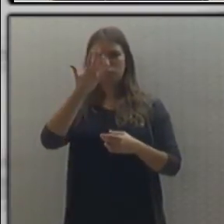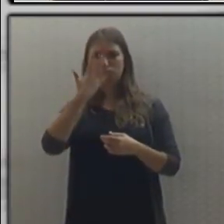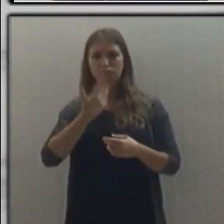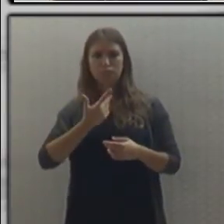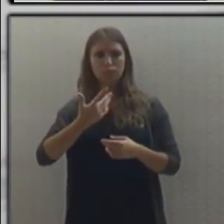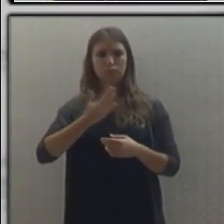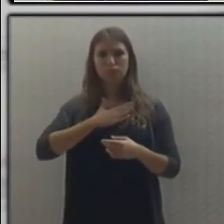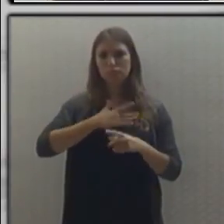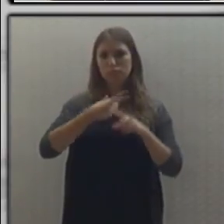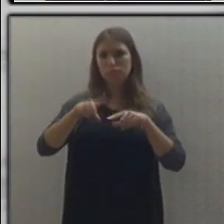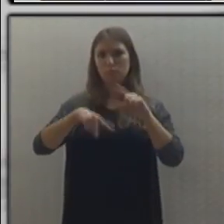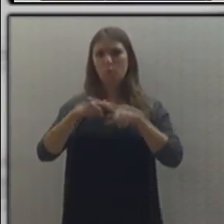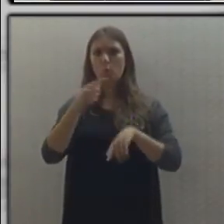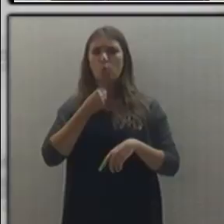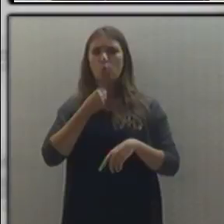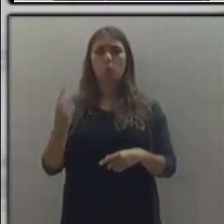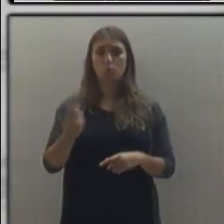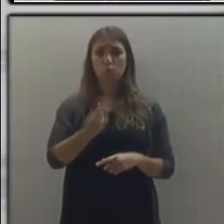importante.